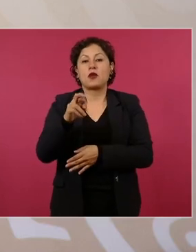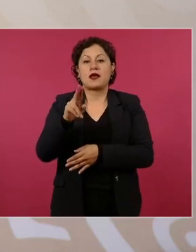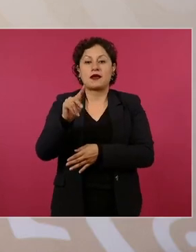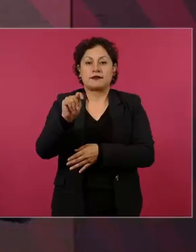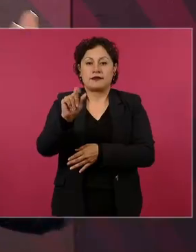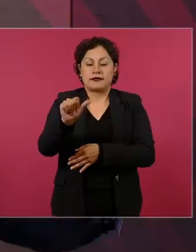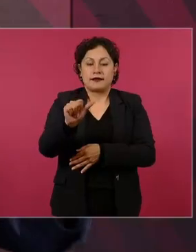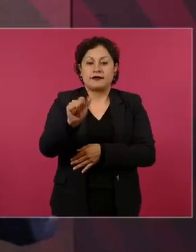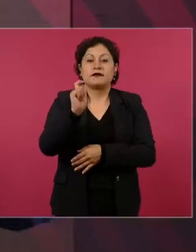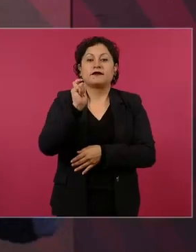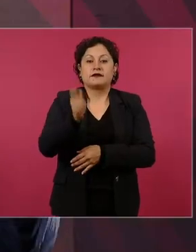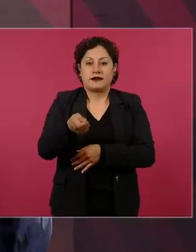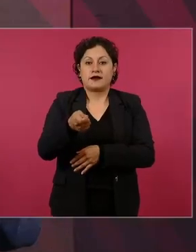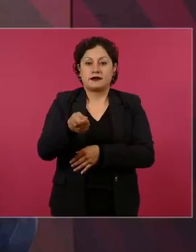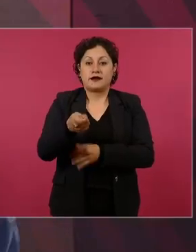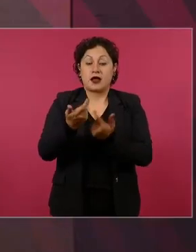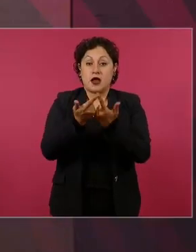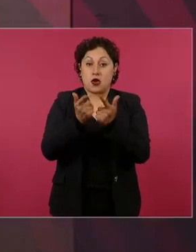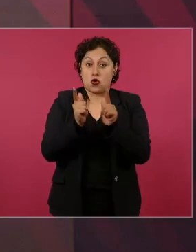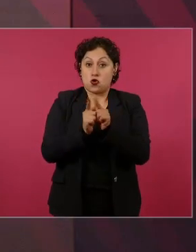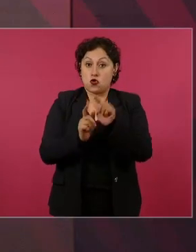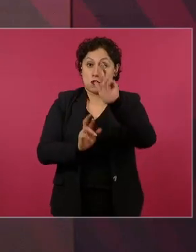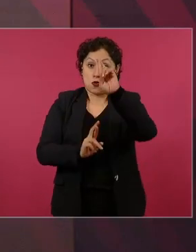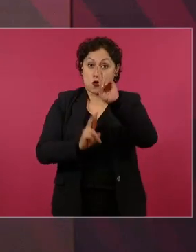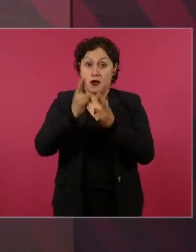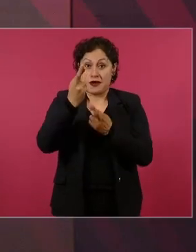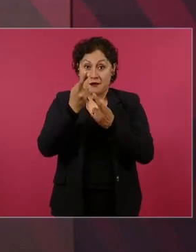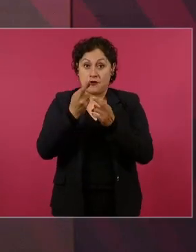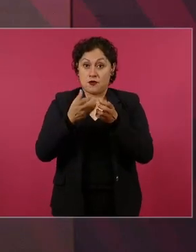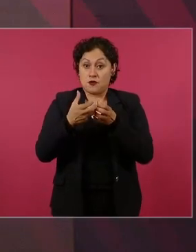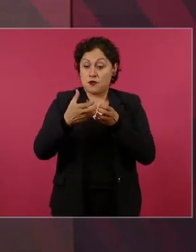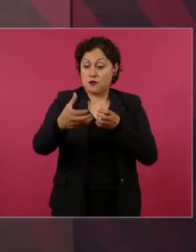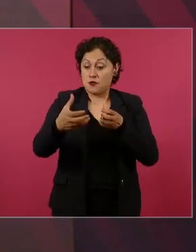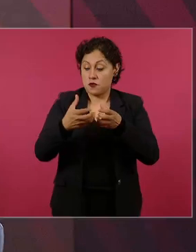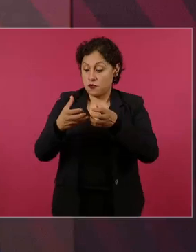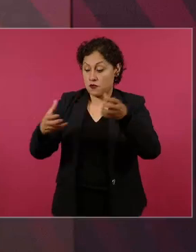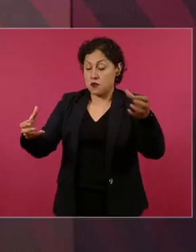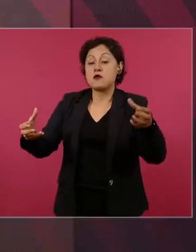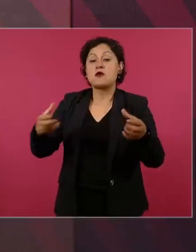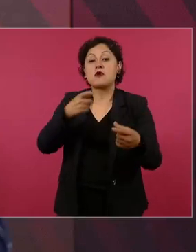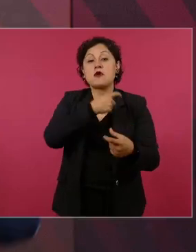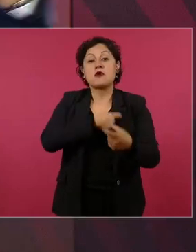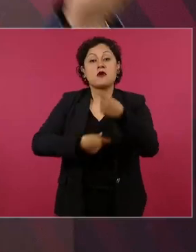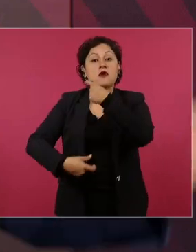se dividen los revolucionarios, Villa, Zapata,